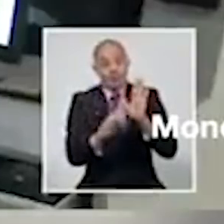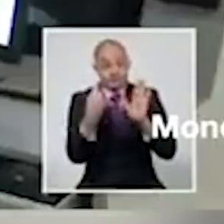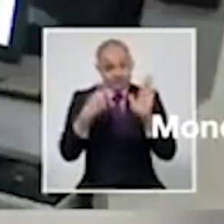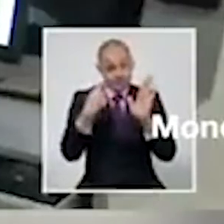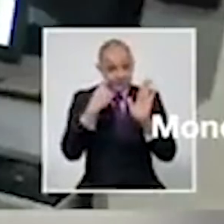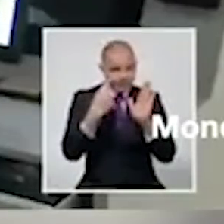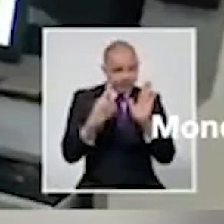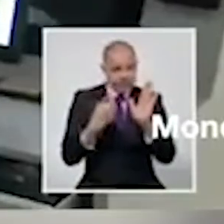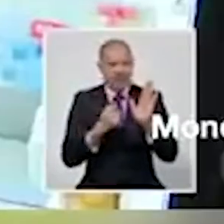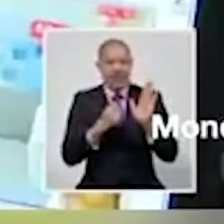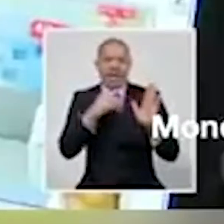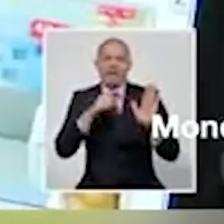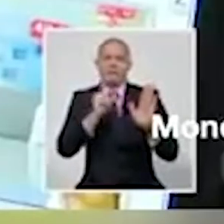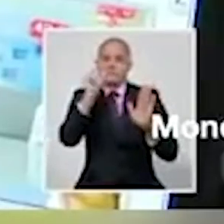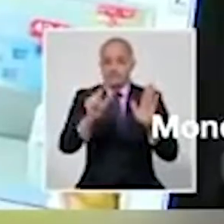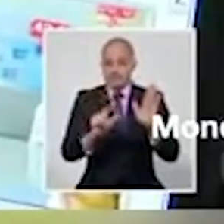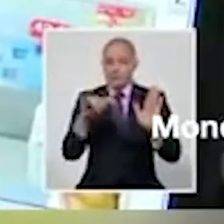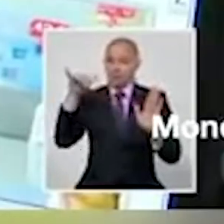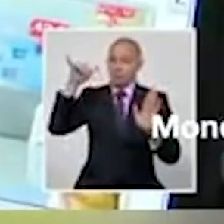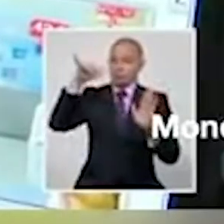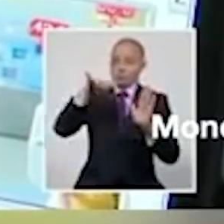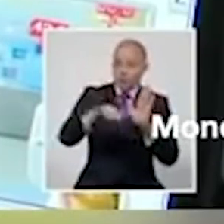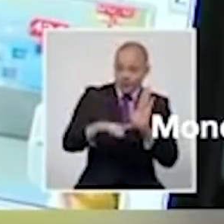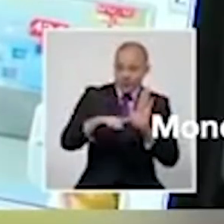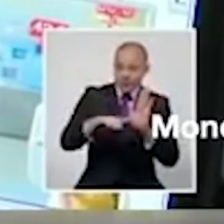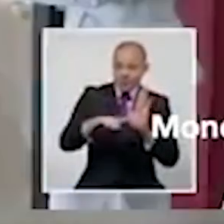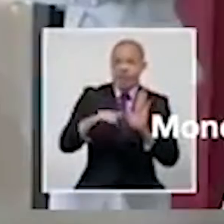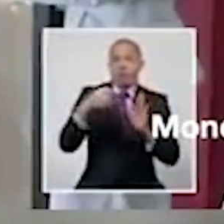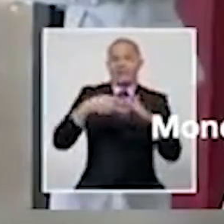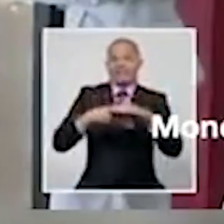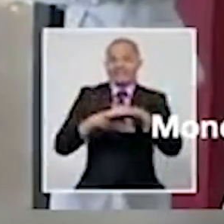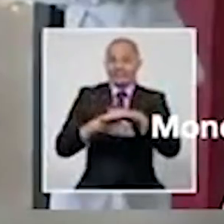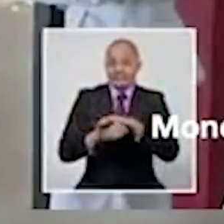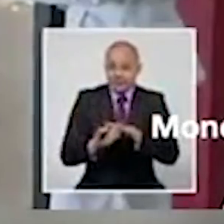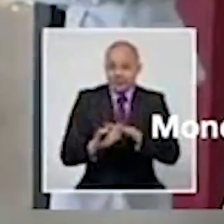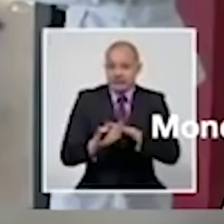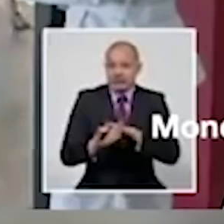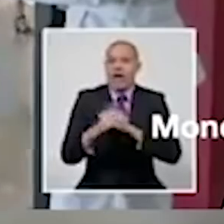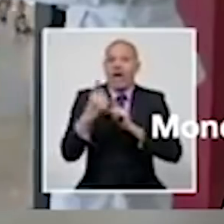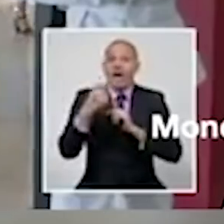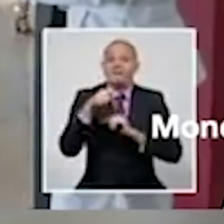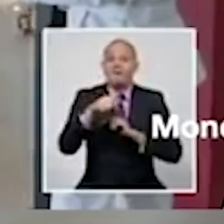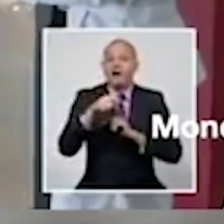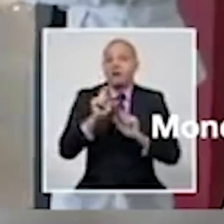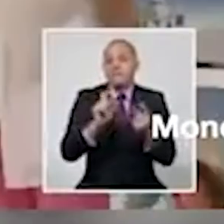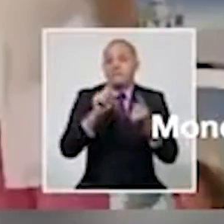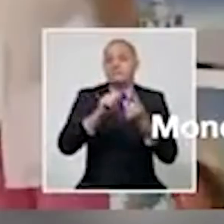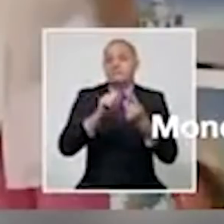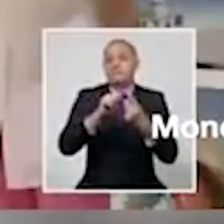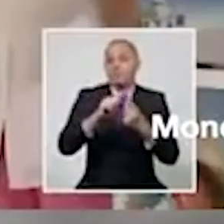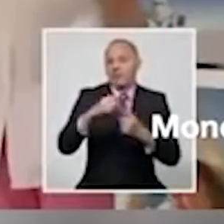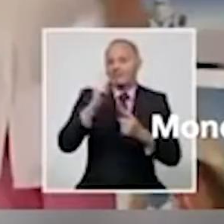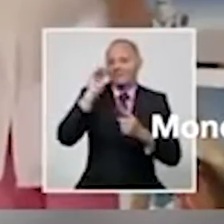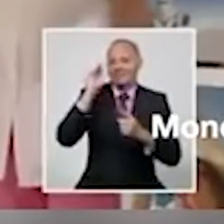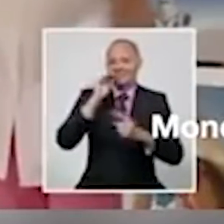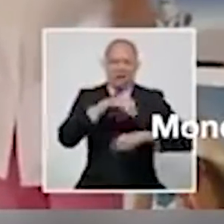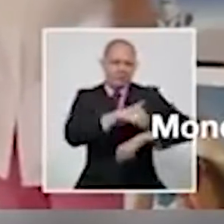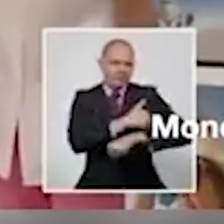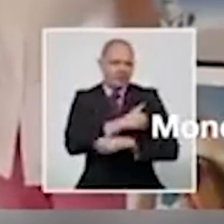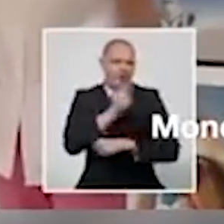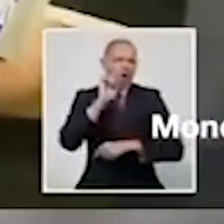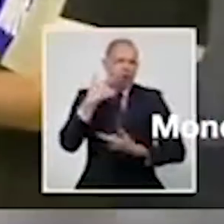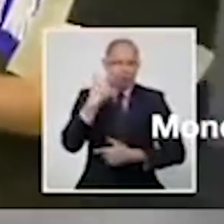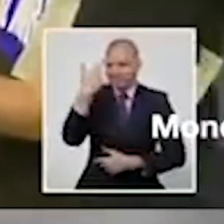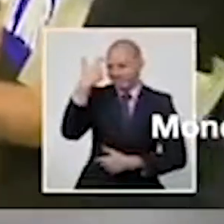de sus planes de viaje. El cubano que llegue en un turismo individual, el visitante extranjero, el residente en Cuba o no,